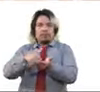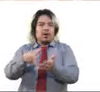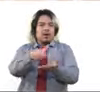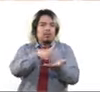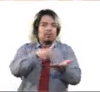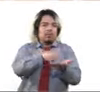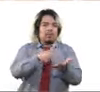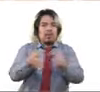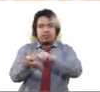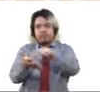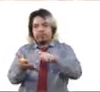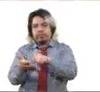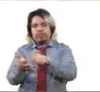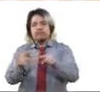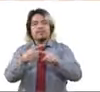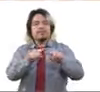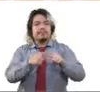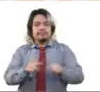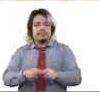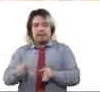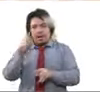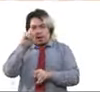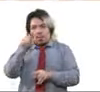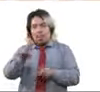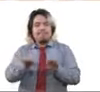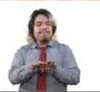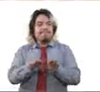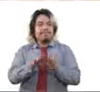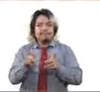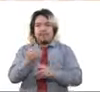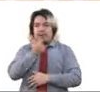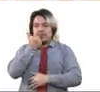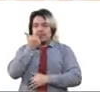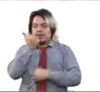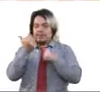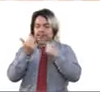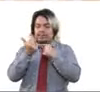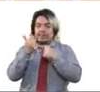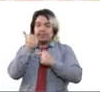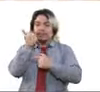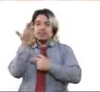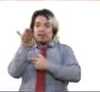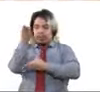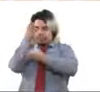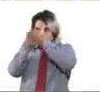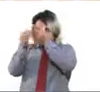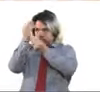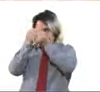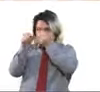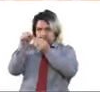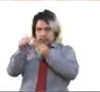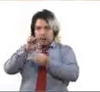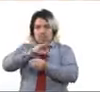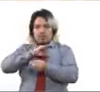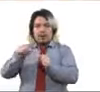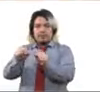académicos que atiendan con dignidad las necesidades de la formación y de la calidad académica que estamos